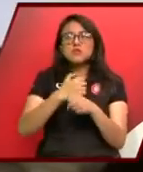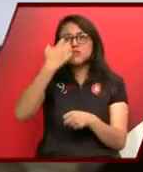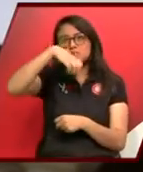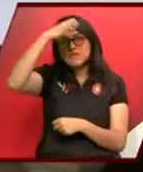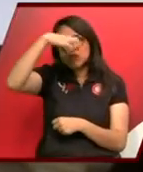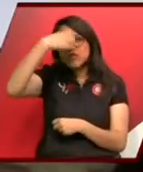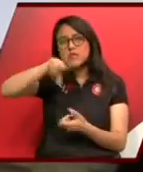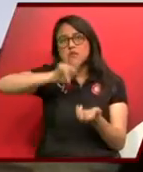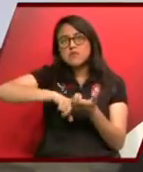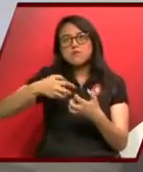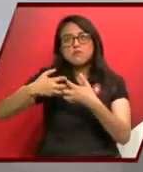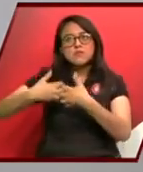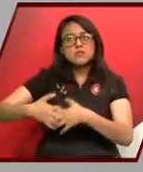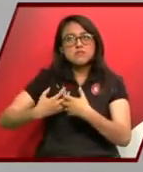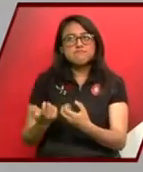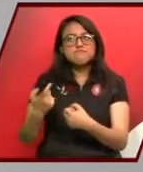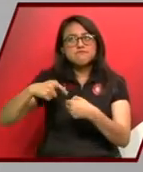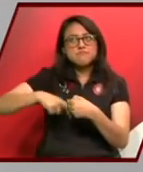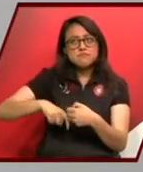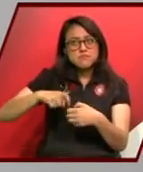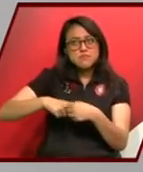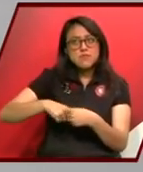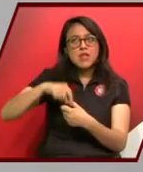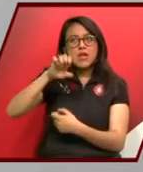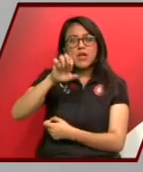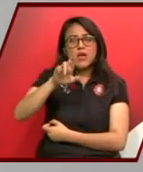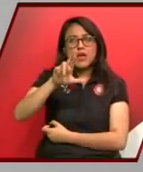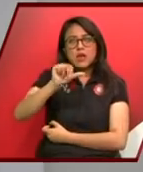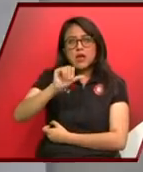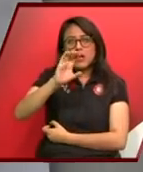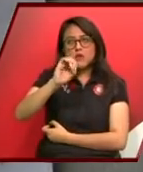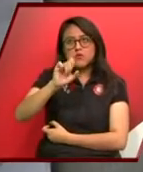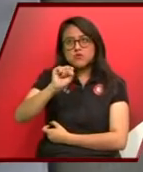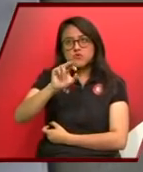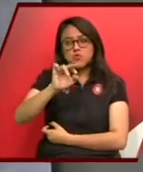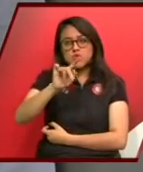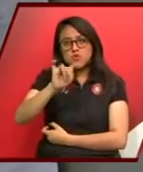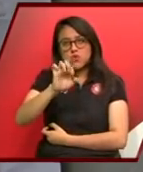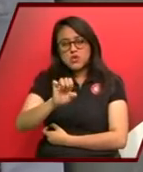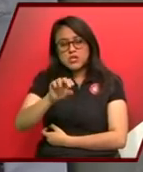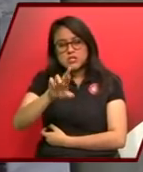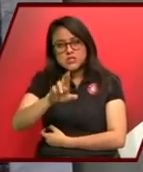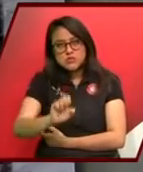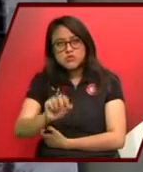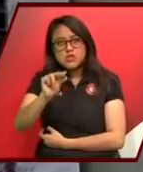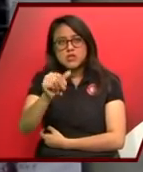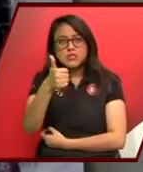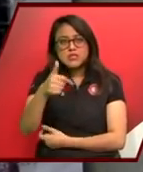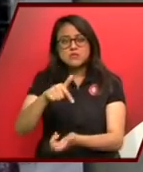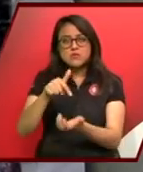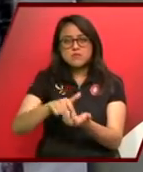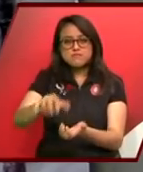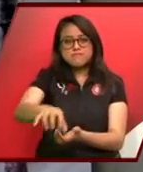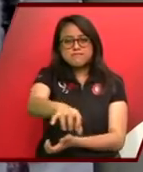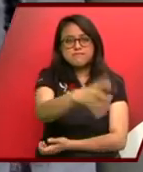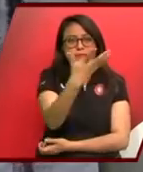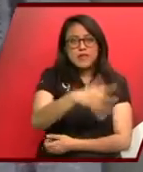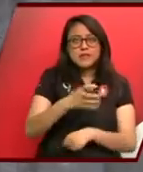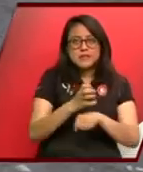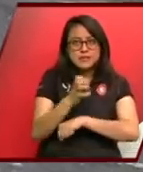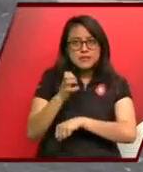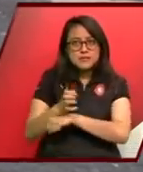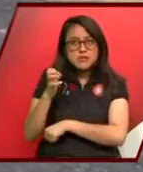en la empresa de la cual es socio, Era Consultores, misma que administra 86 unidades habitacionales en más de 10 estados de la